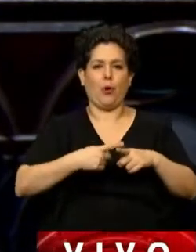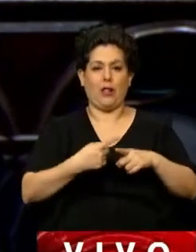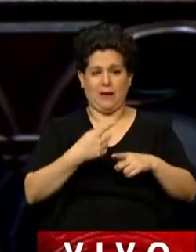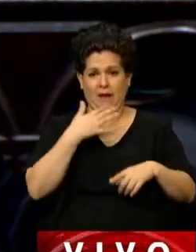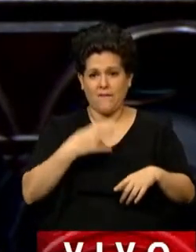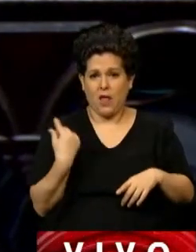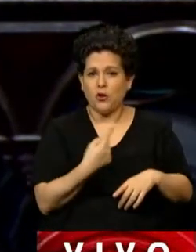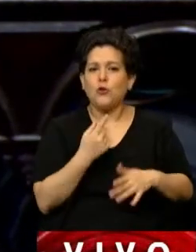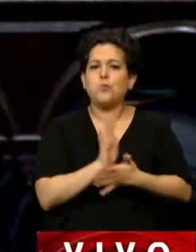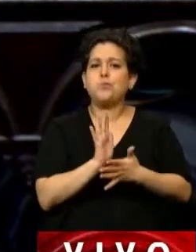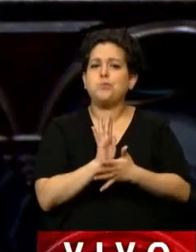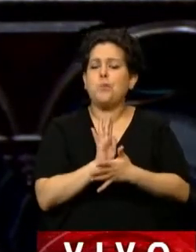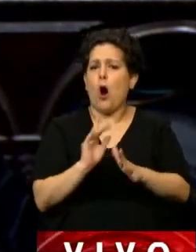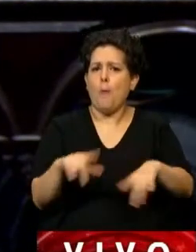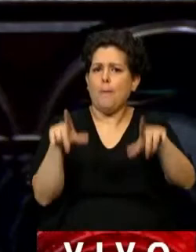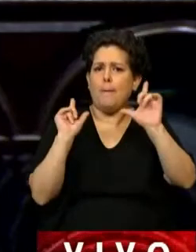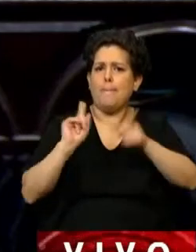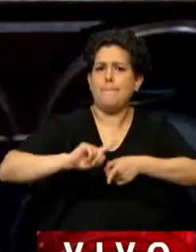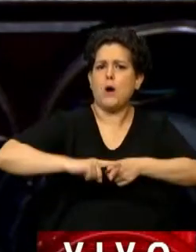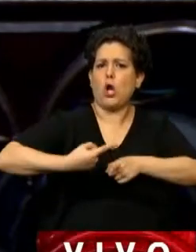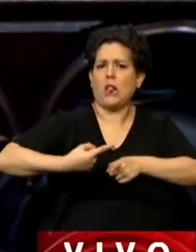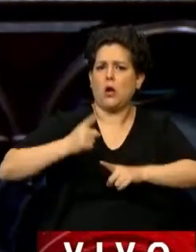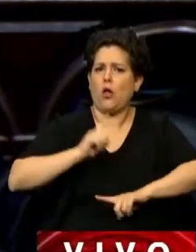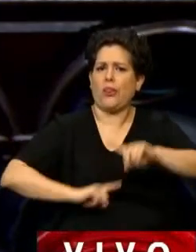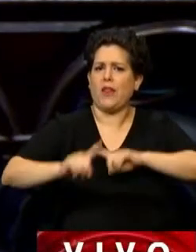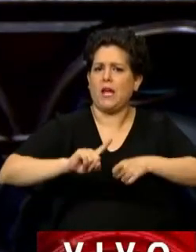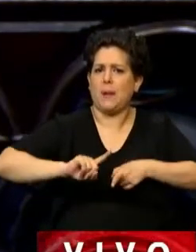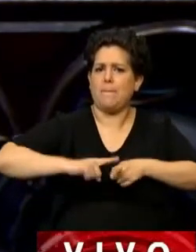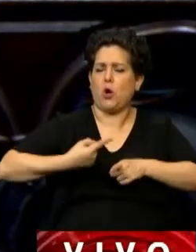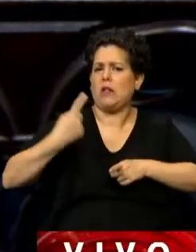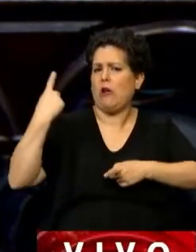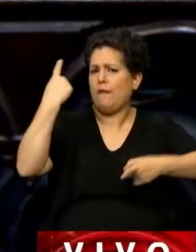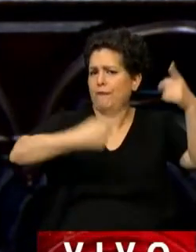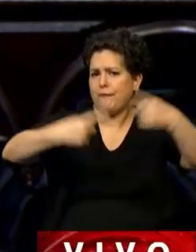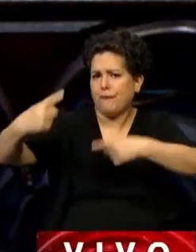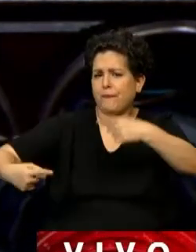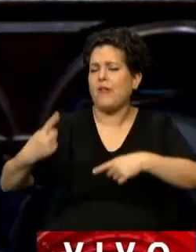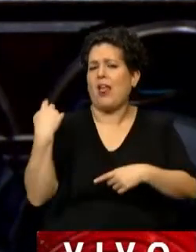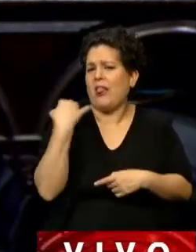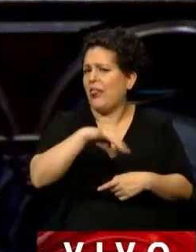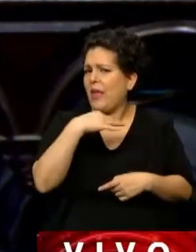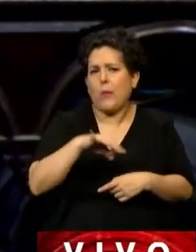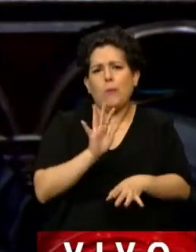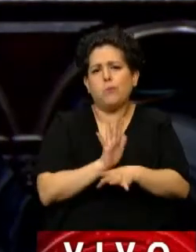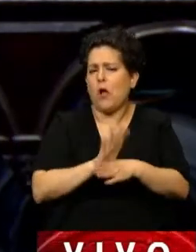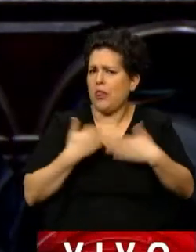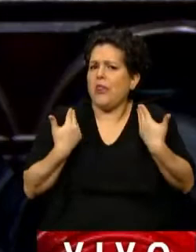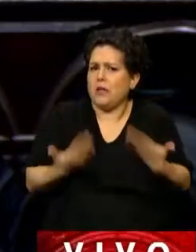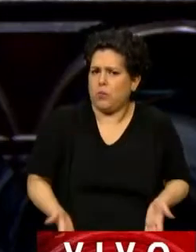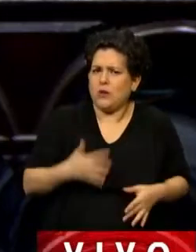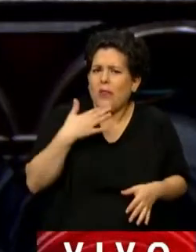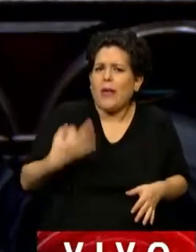Nosotros somos cuadros políticos y somos dirigentes políticos de distinto nivel. Me parece que estamos estar dispuestos